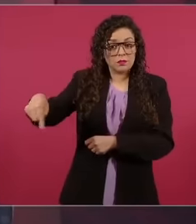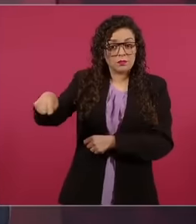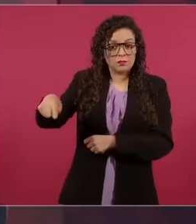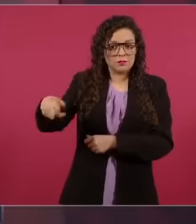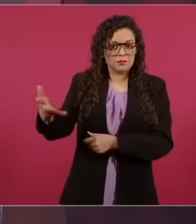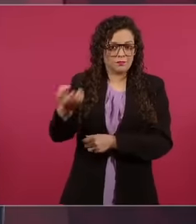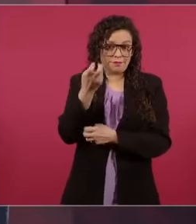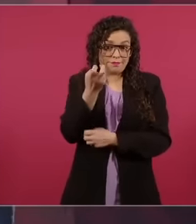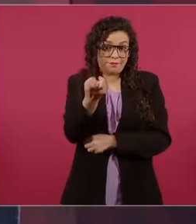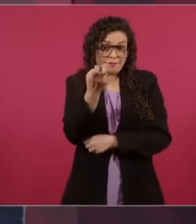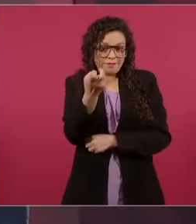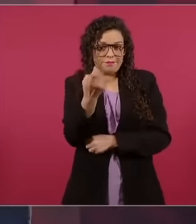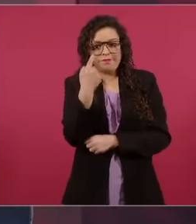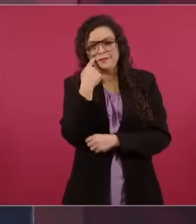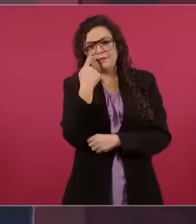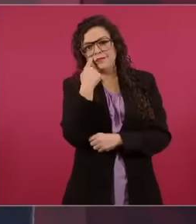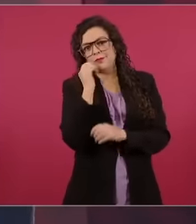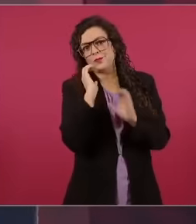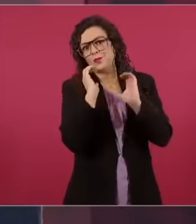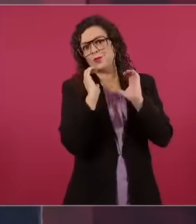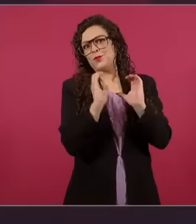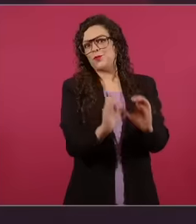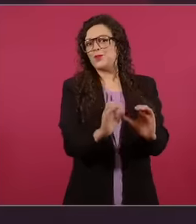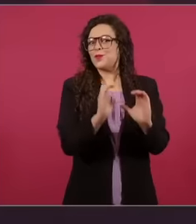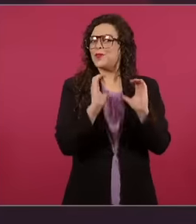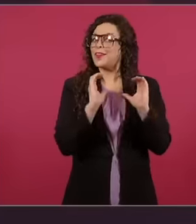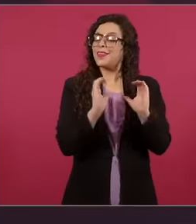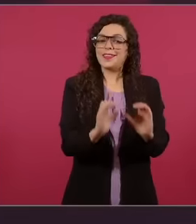se cuiden, ¿no? No vaya a ser que